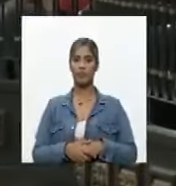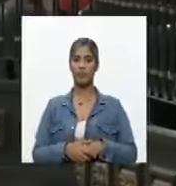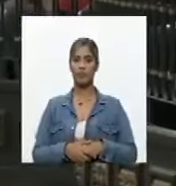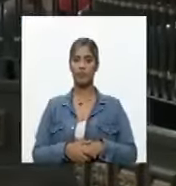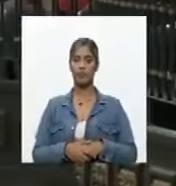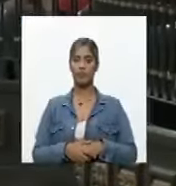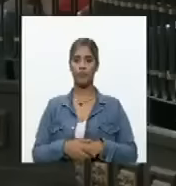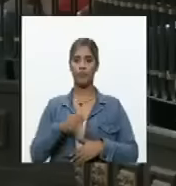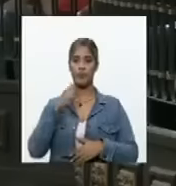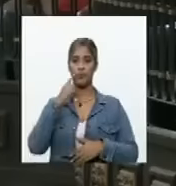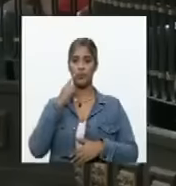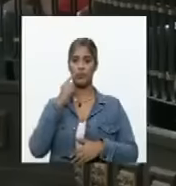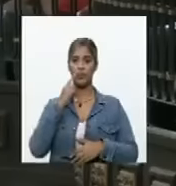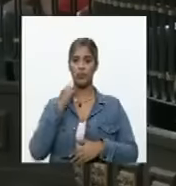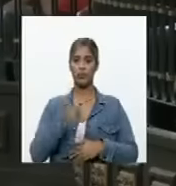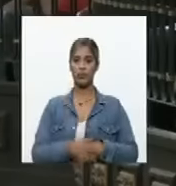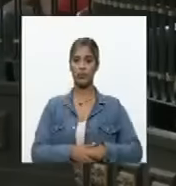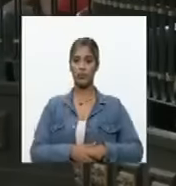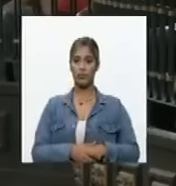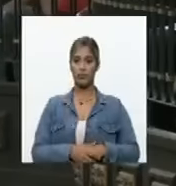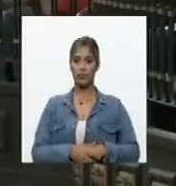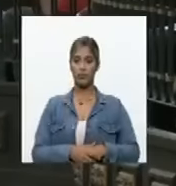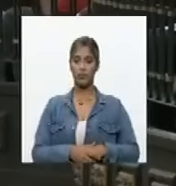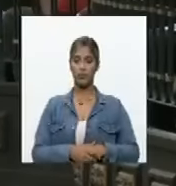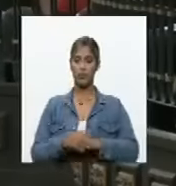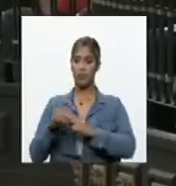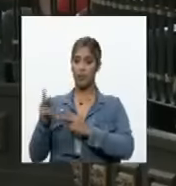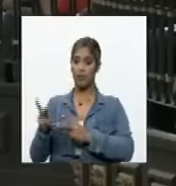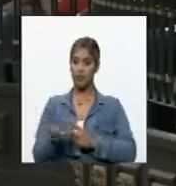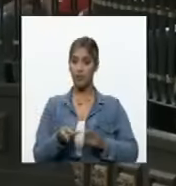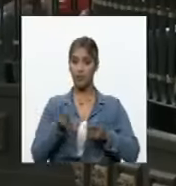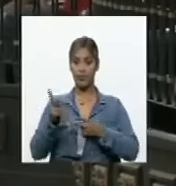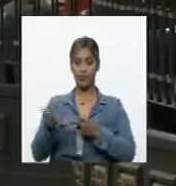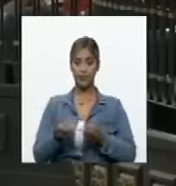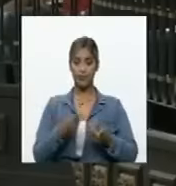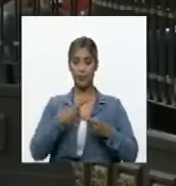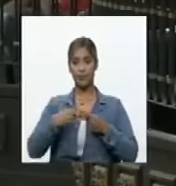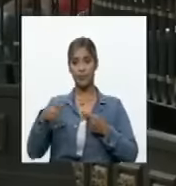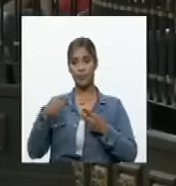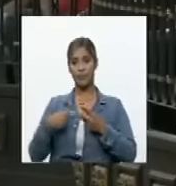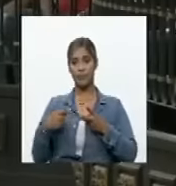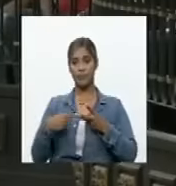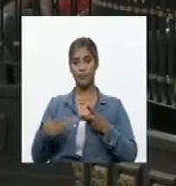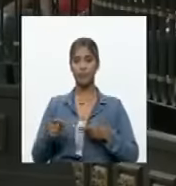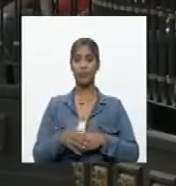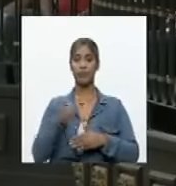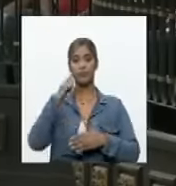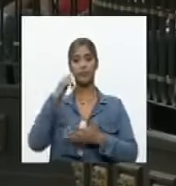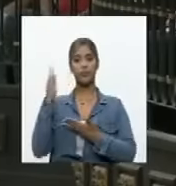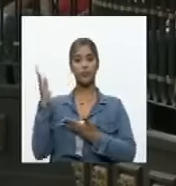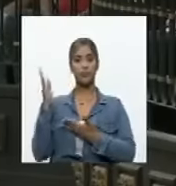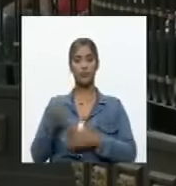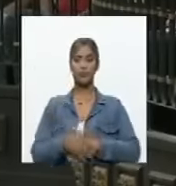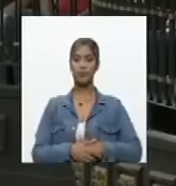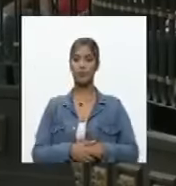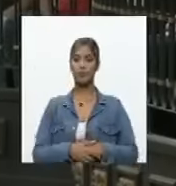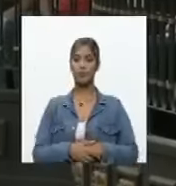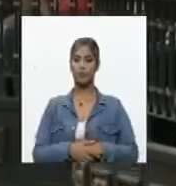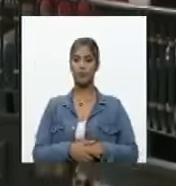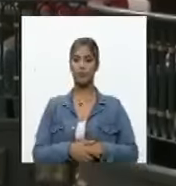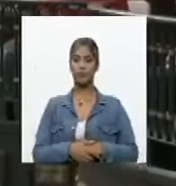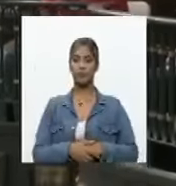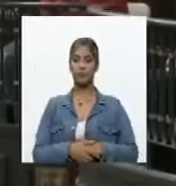70, Parroquia El Valle, bienvenidos. Del Circuito Comunal Casco Viejo, de la Comuna Socialista Raúl García, 23 de